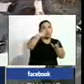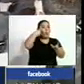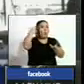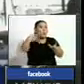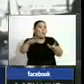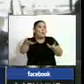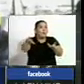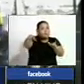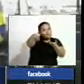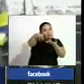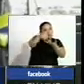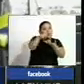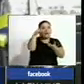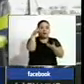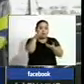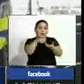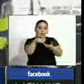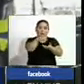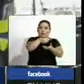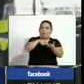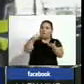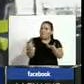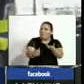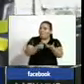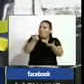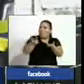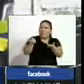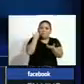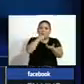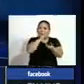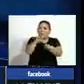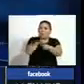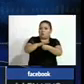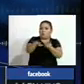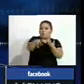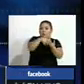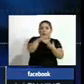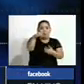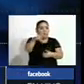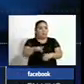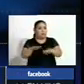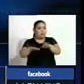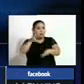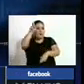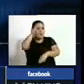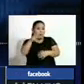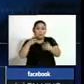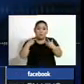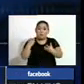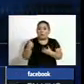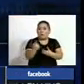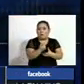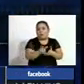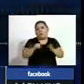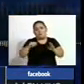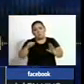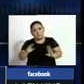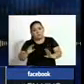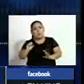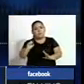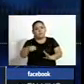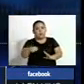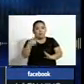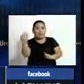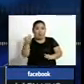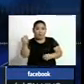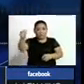coronavirus, situación que los vuelve vulnerables al contagio. Gracias a Dios hay mucha aglomeración. Y han puesto que tenemos